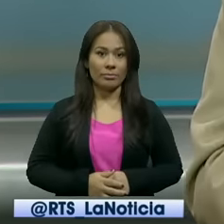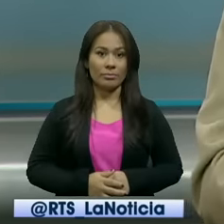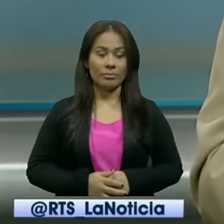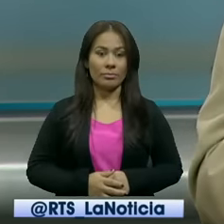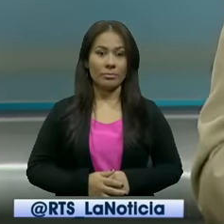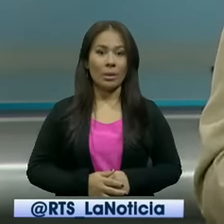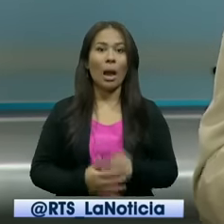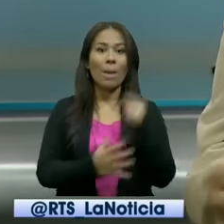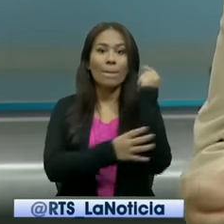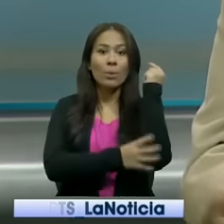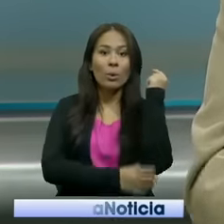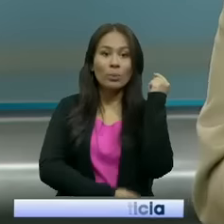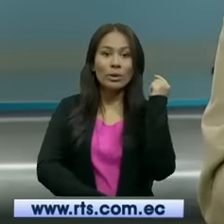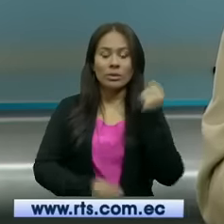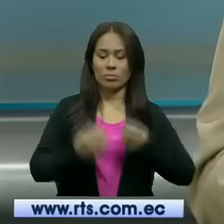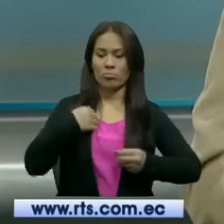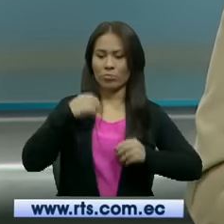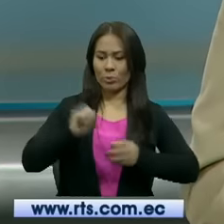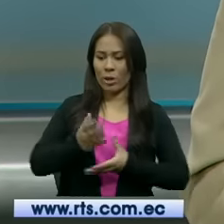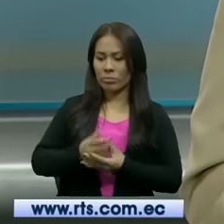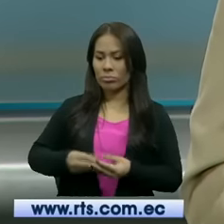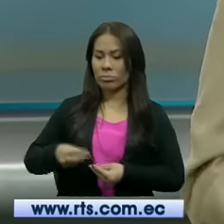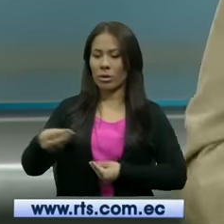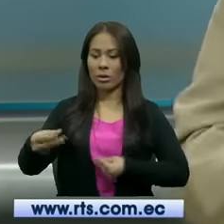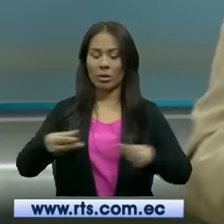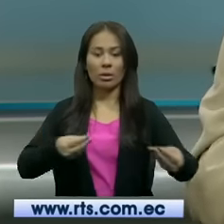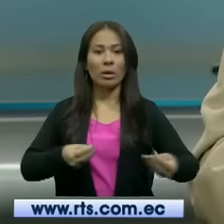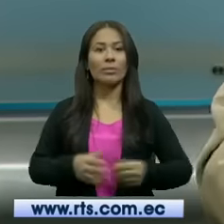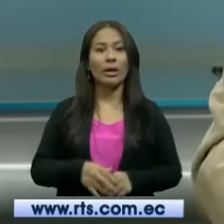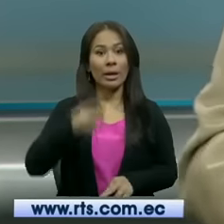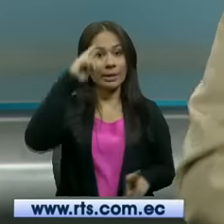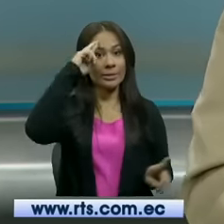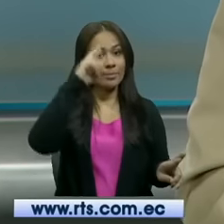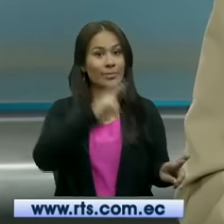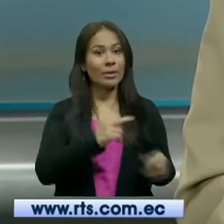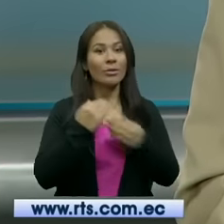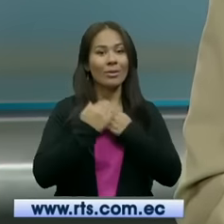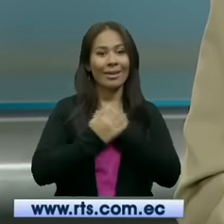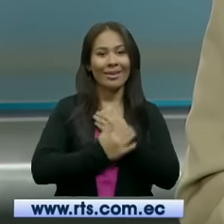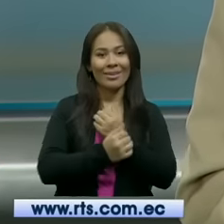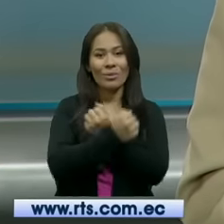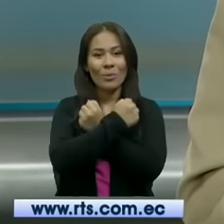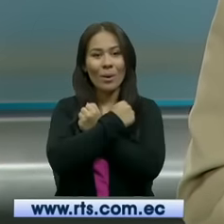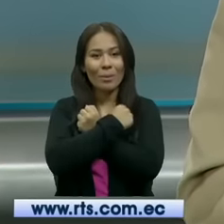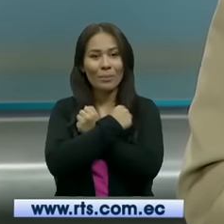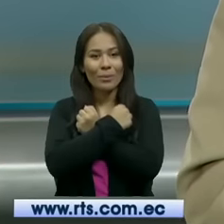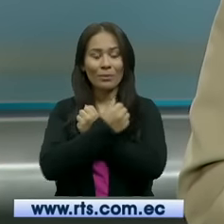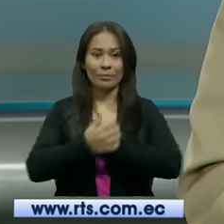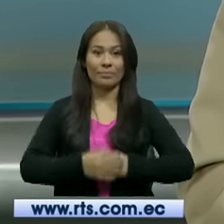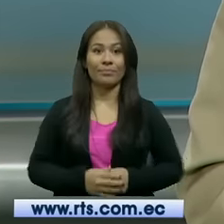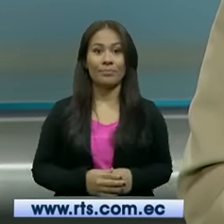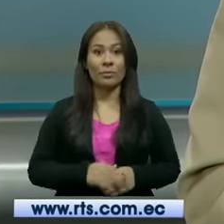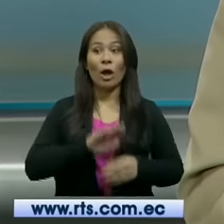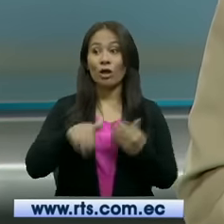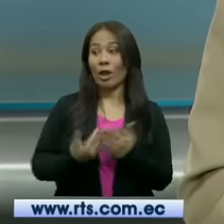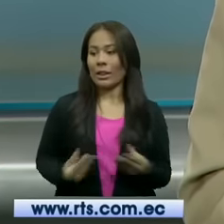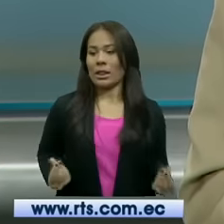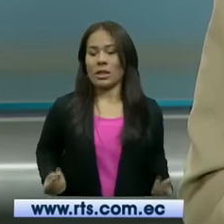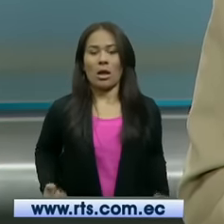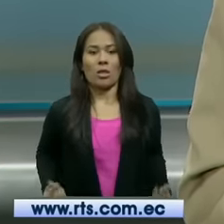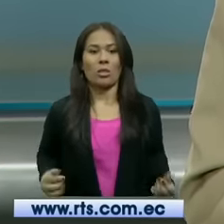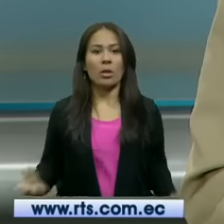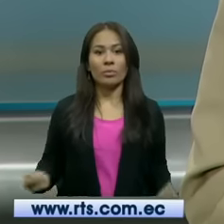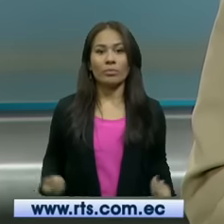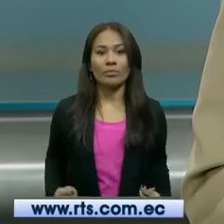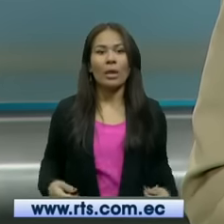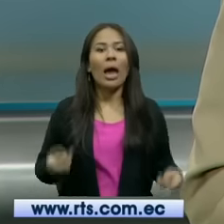En la pobreza de uno se da lo que necesita. Respeto, cariño, amor. No todo es el dinero. Hay